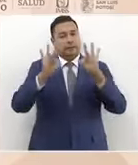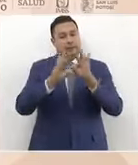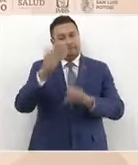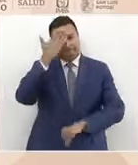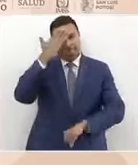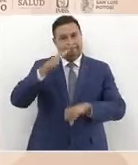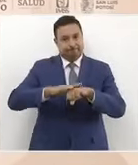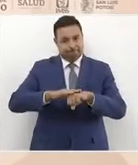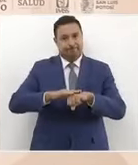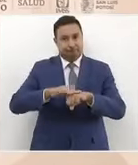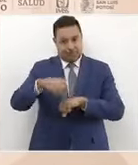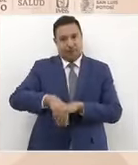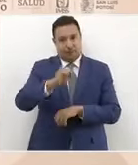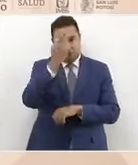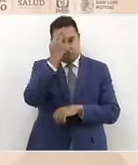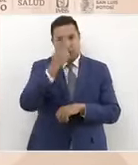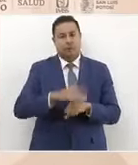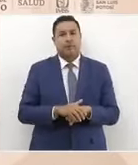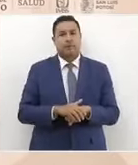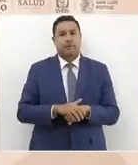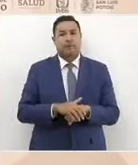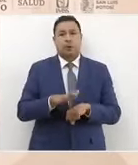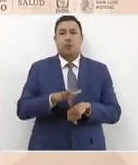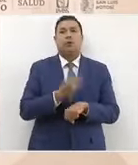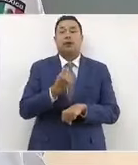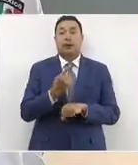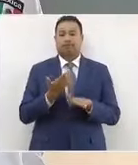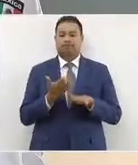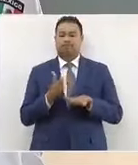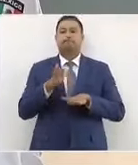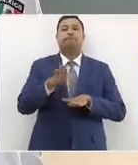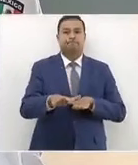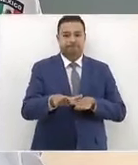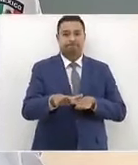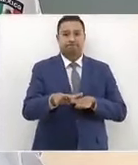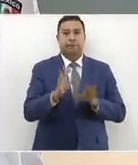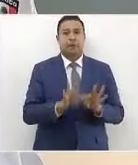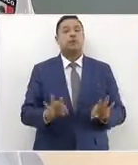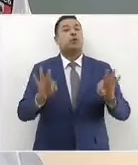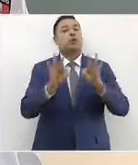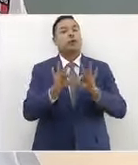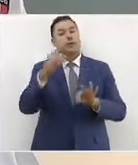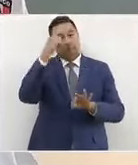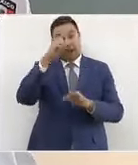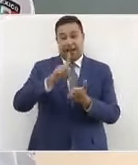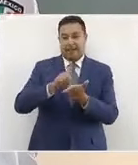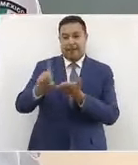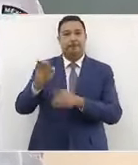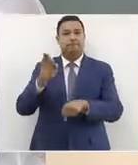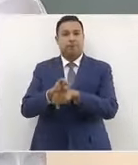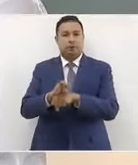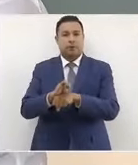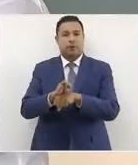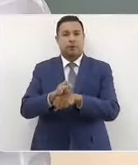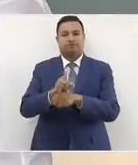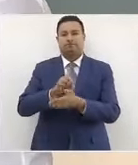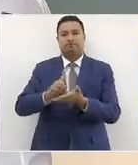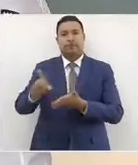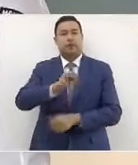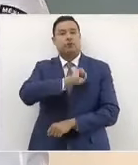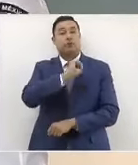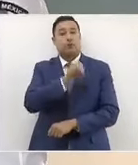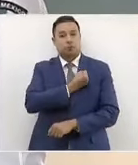para las y los potosinos, porque hemos dado un paso importante para garantizar el derecho de la salud a las y